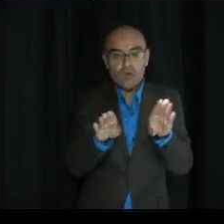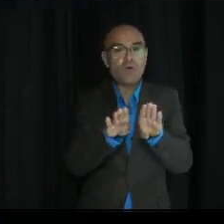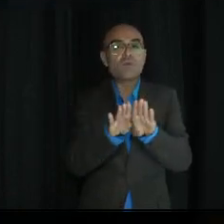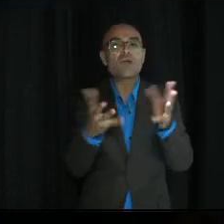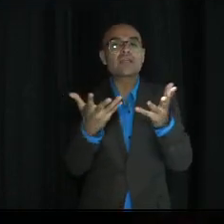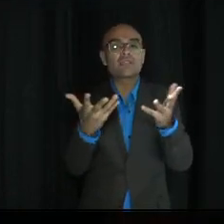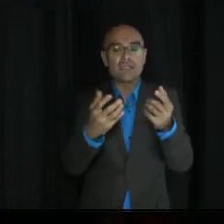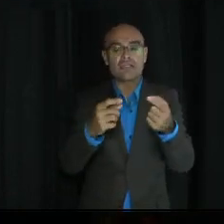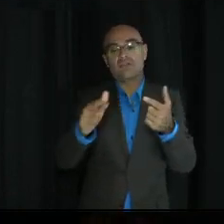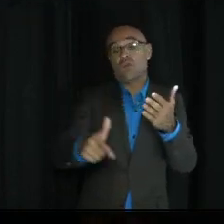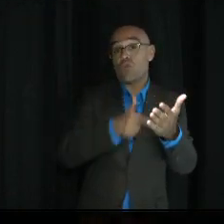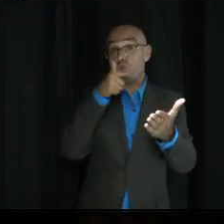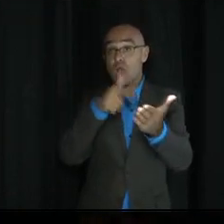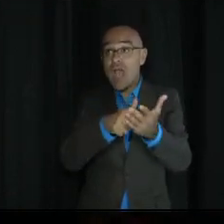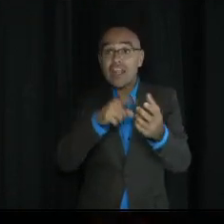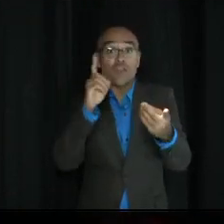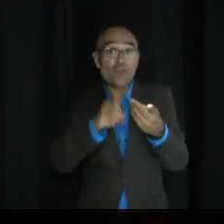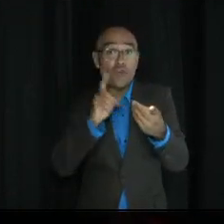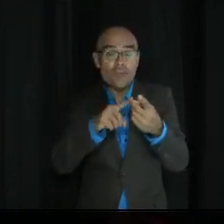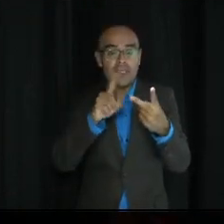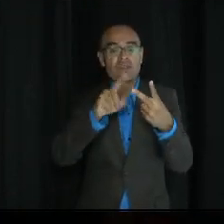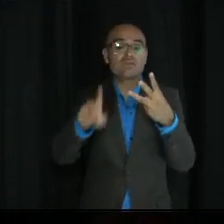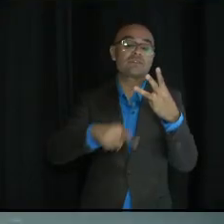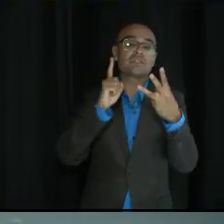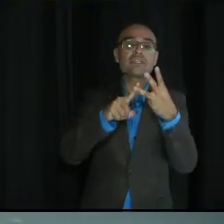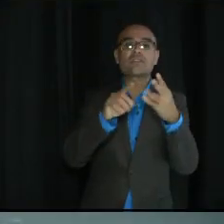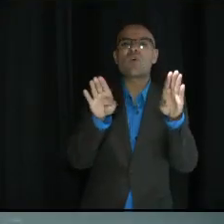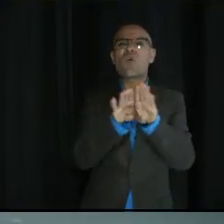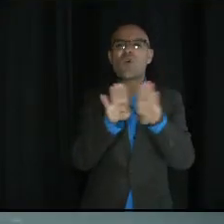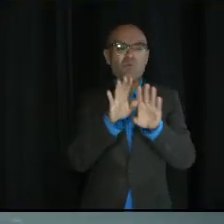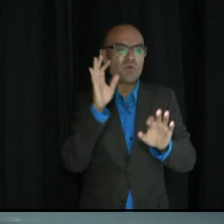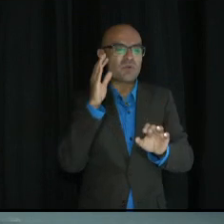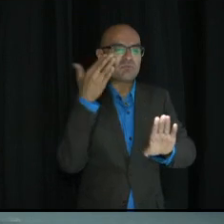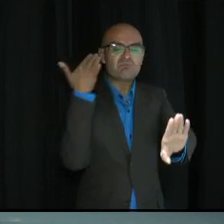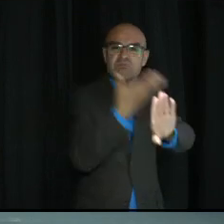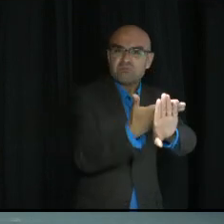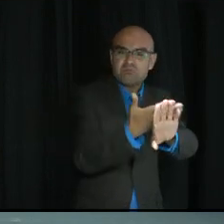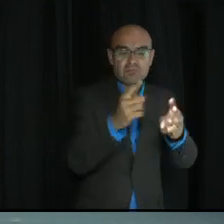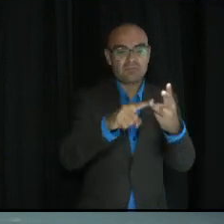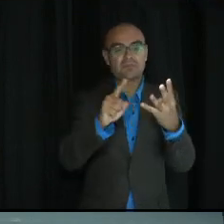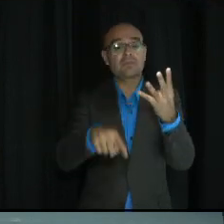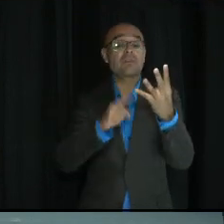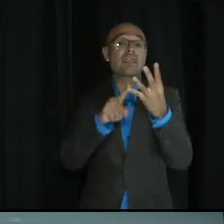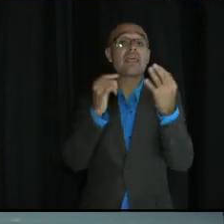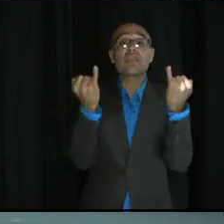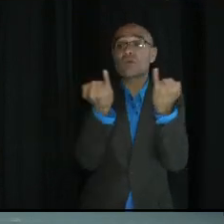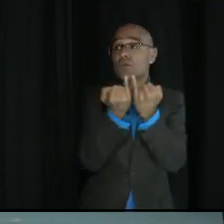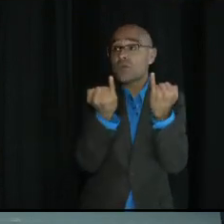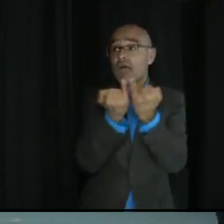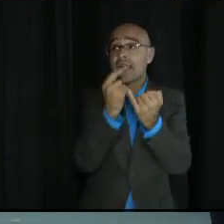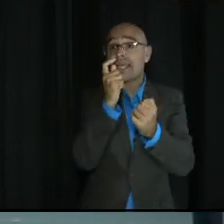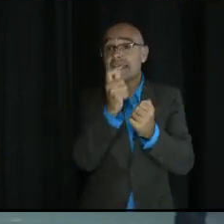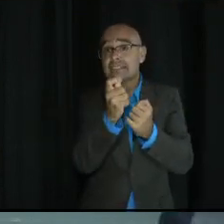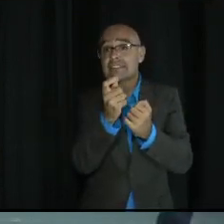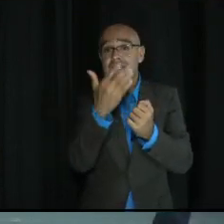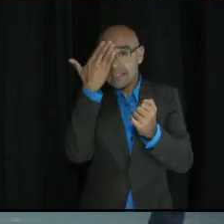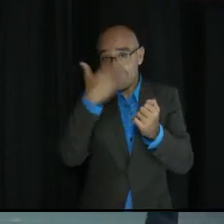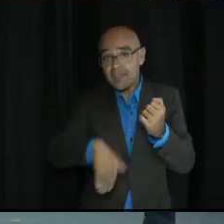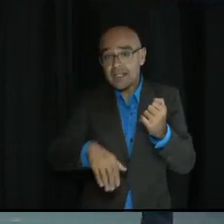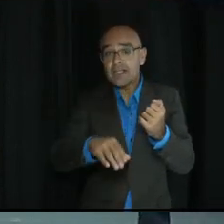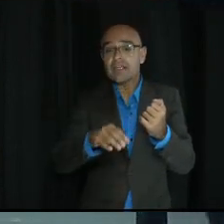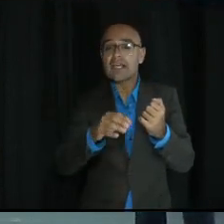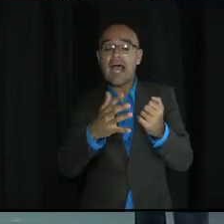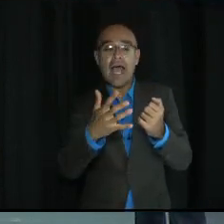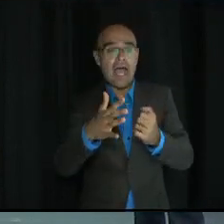el lugar en donde se cometió, la forma en cómo se cometió y señalar si se tiene conocimiento de